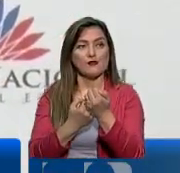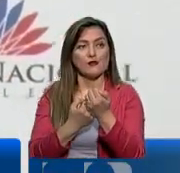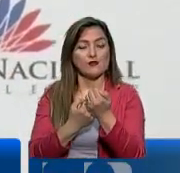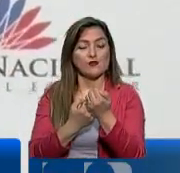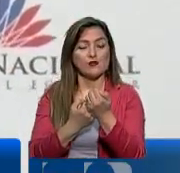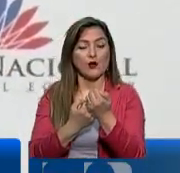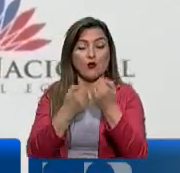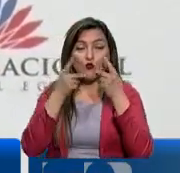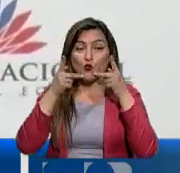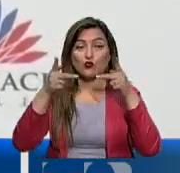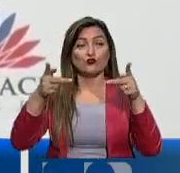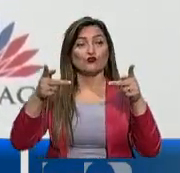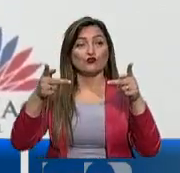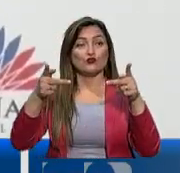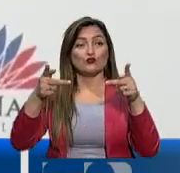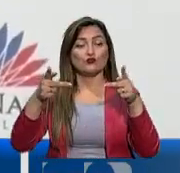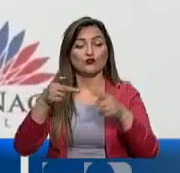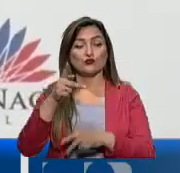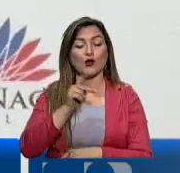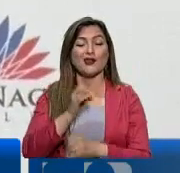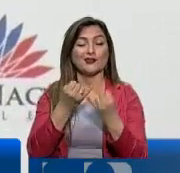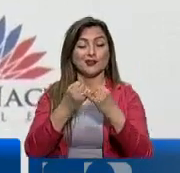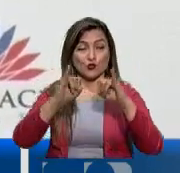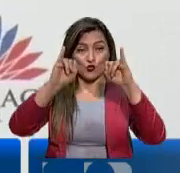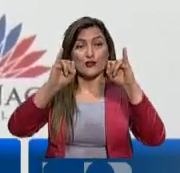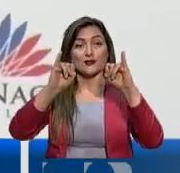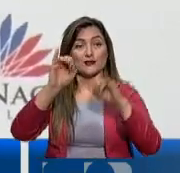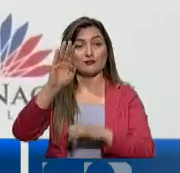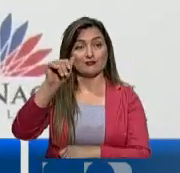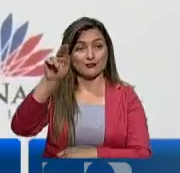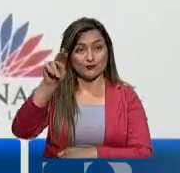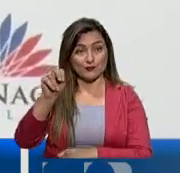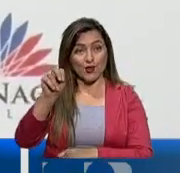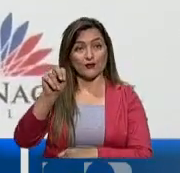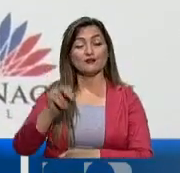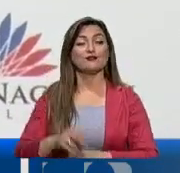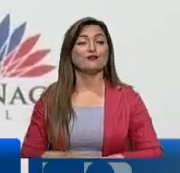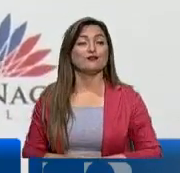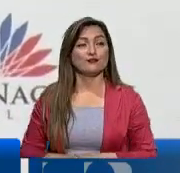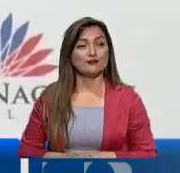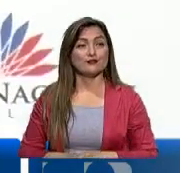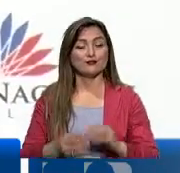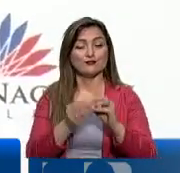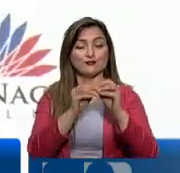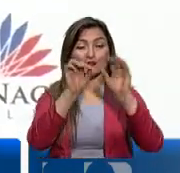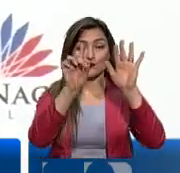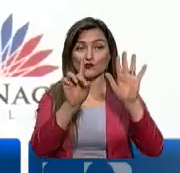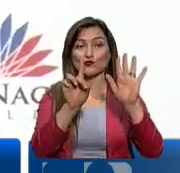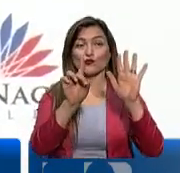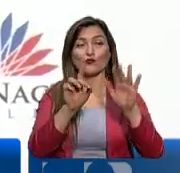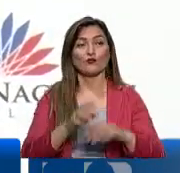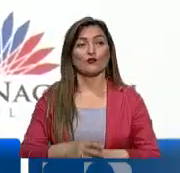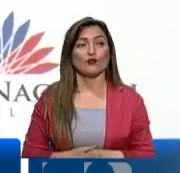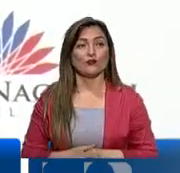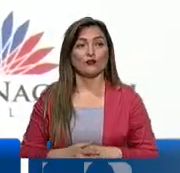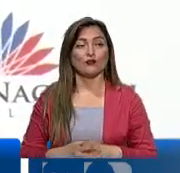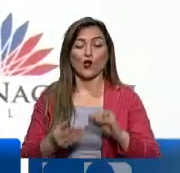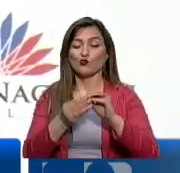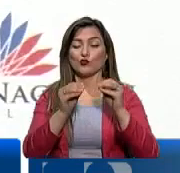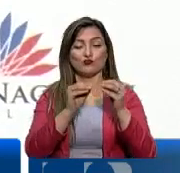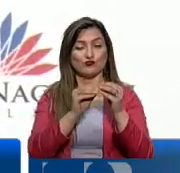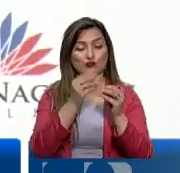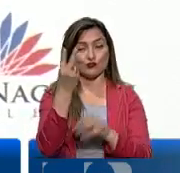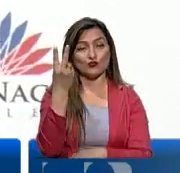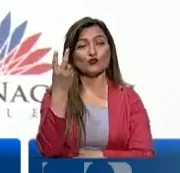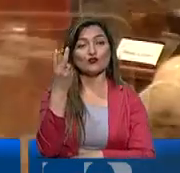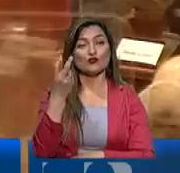también de manera pública, del BANT, de colegas legisladores del bloque independientes, del Partido Social Cristiano, de toda la bancada de